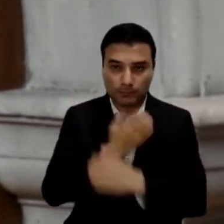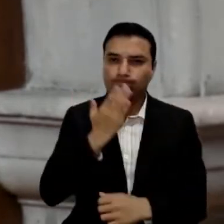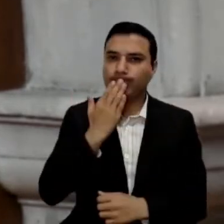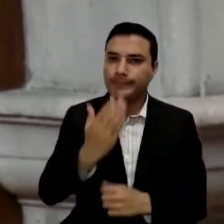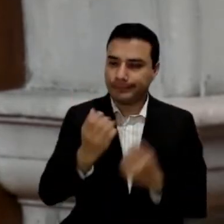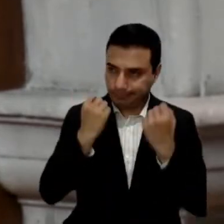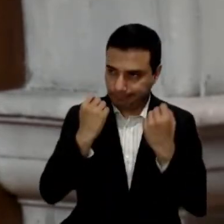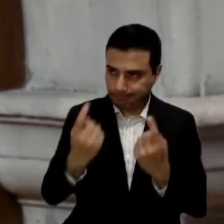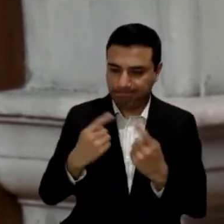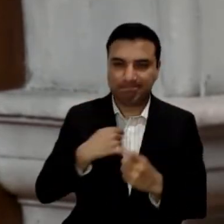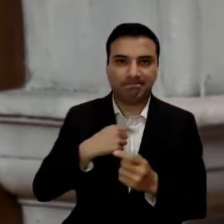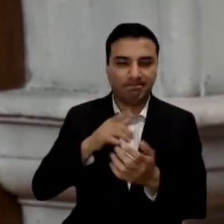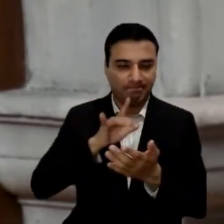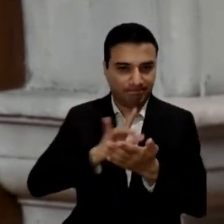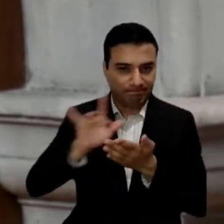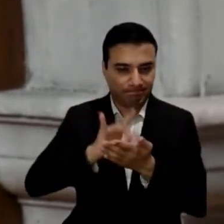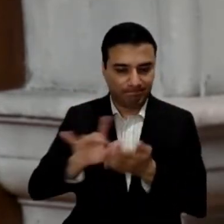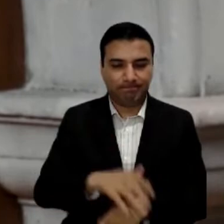apoyo.